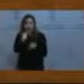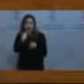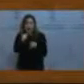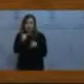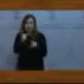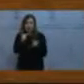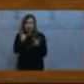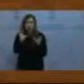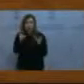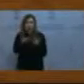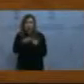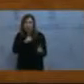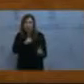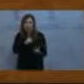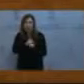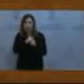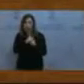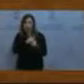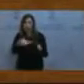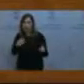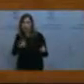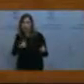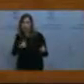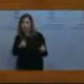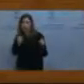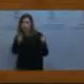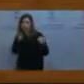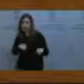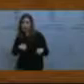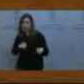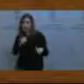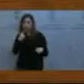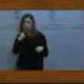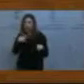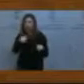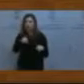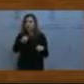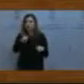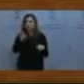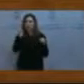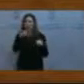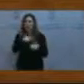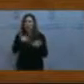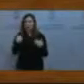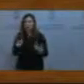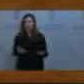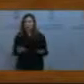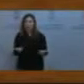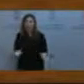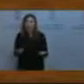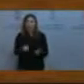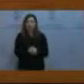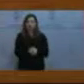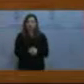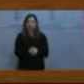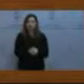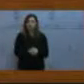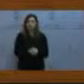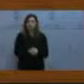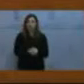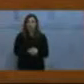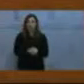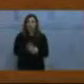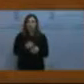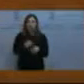la de negar cualquier acuerdo. Lo que valía hace un tiempo no vale este año. Y, por supuesto, mire,